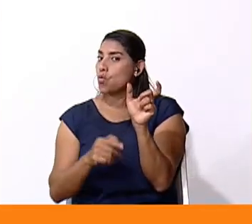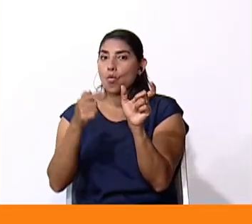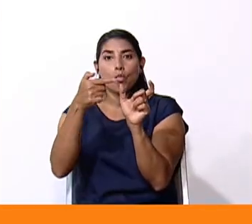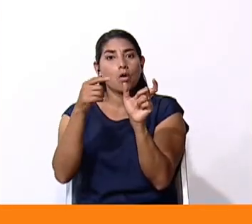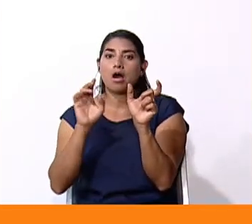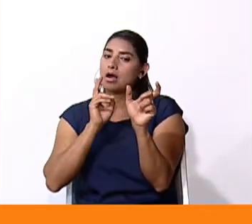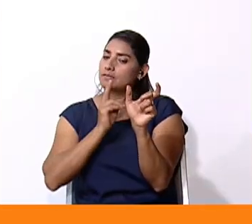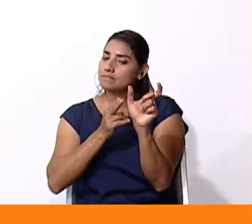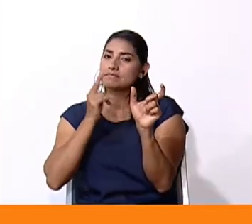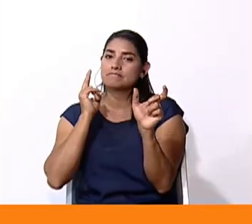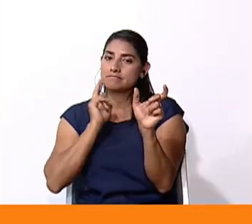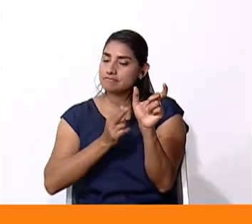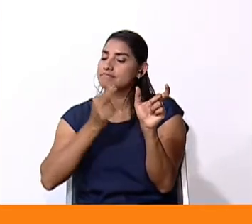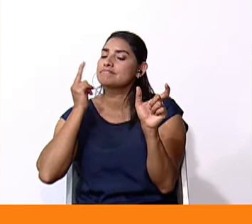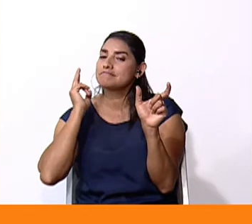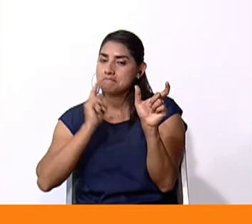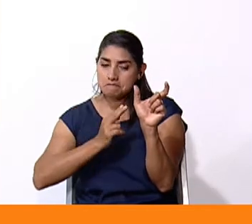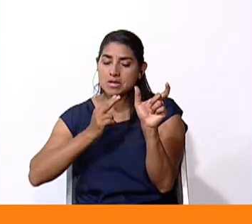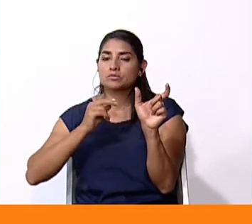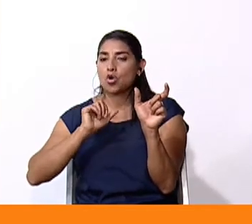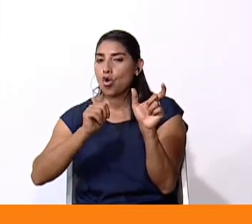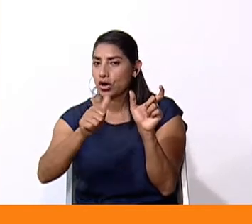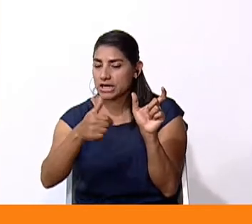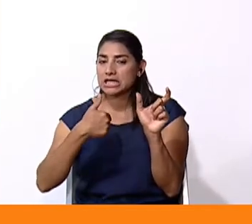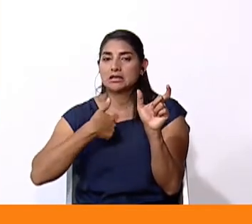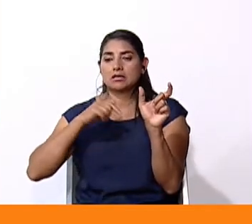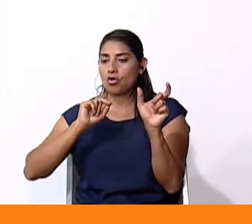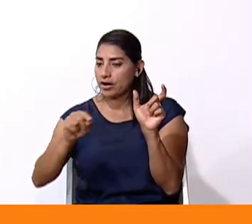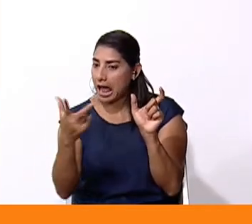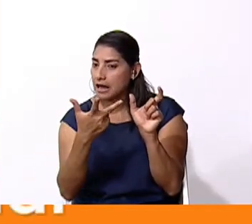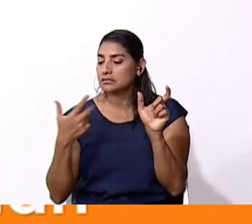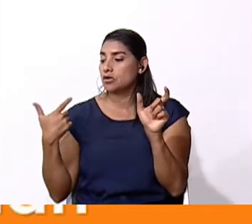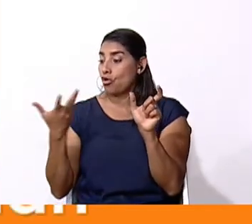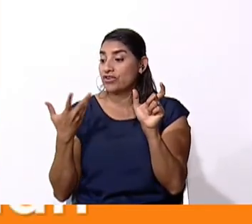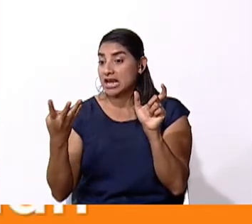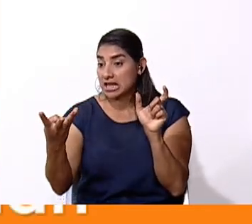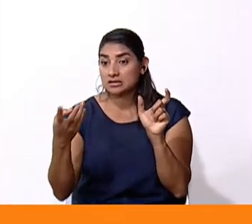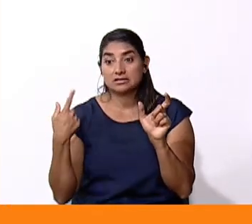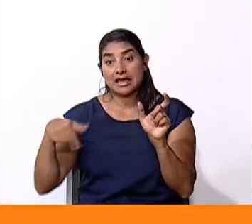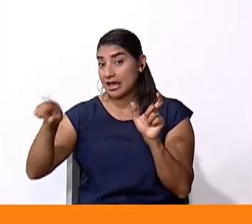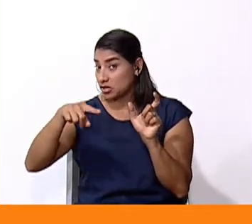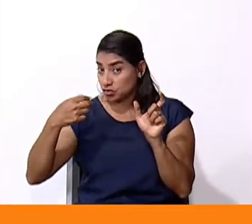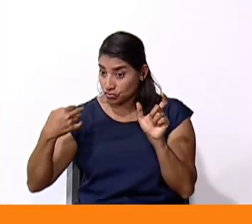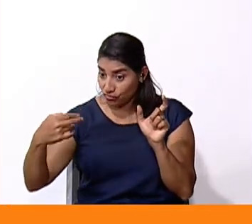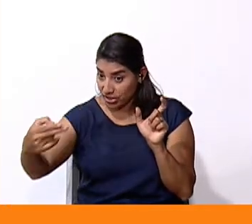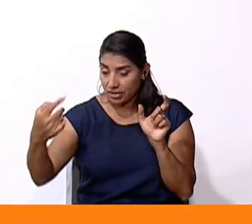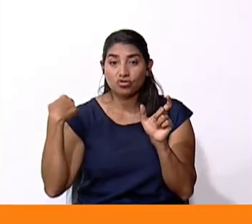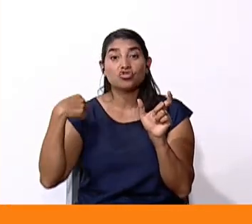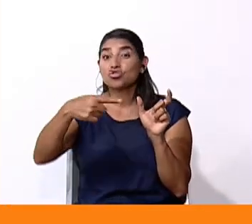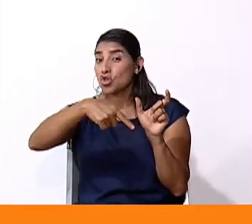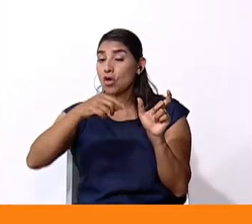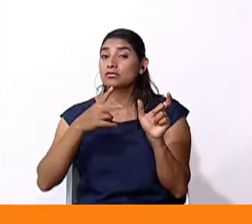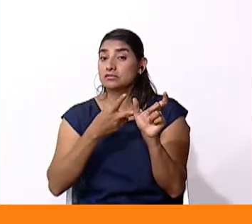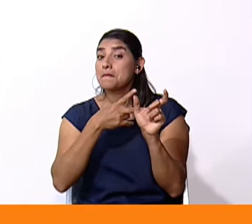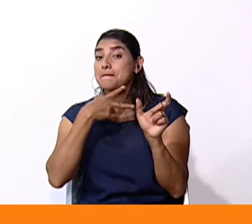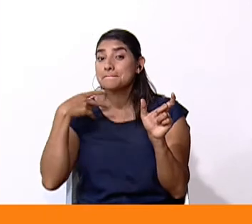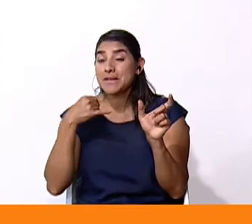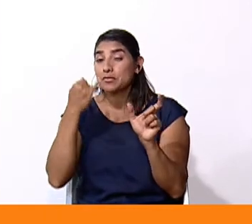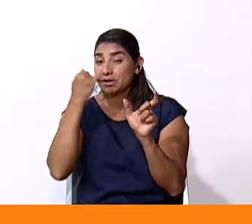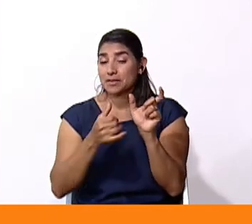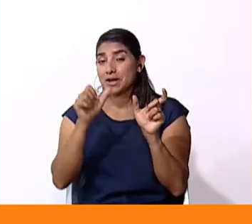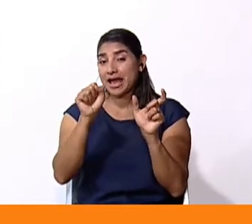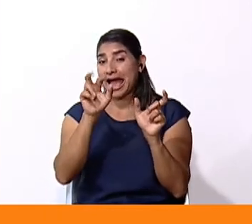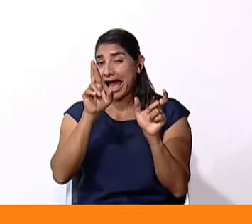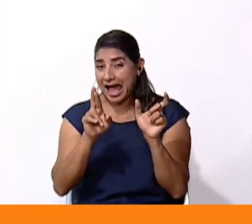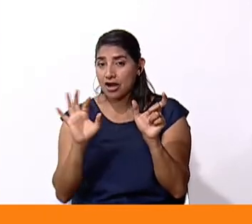va a modificar, aunque digamos corrimos, corrí, correrán, correrían. Decimos que todos los verbos que terminan en